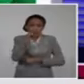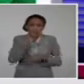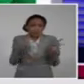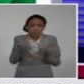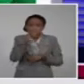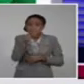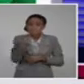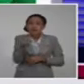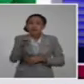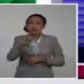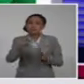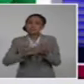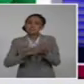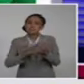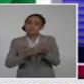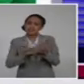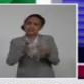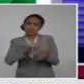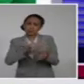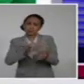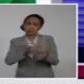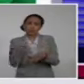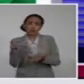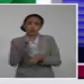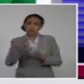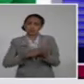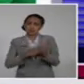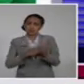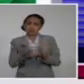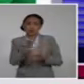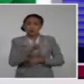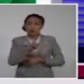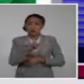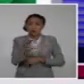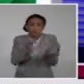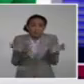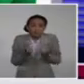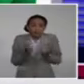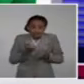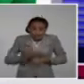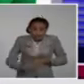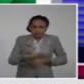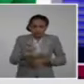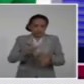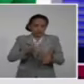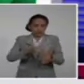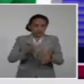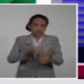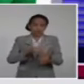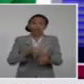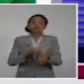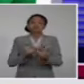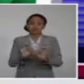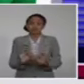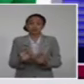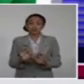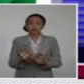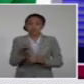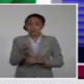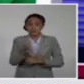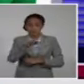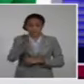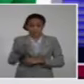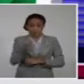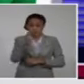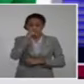meses, incluido un recién nacido. De los 10 menores de 1 año, 9 son